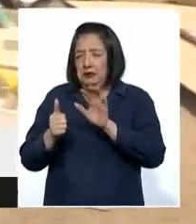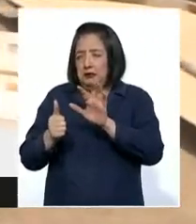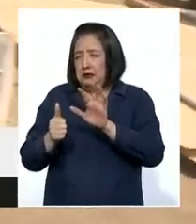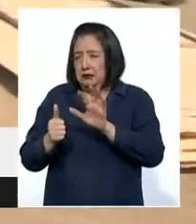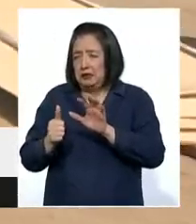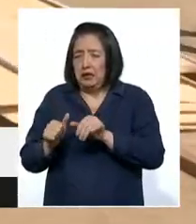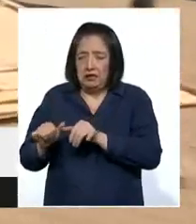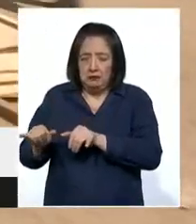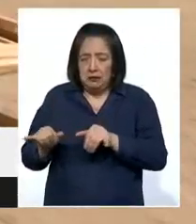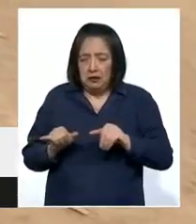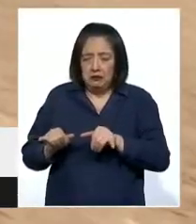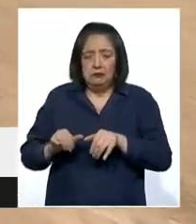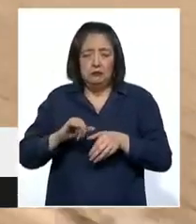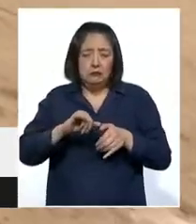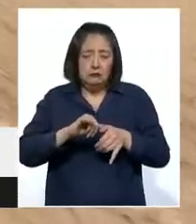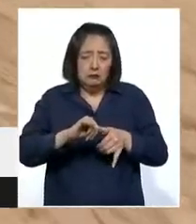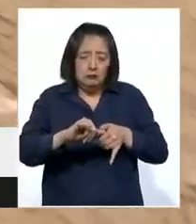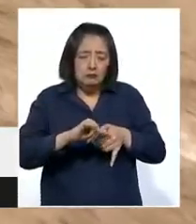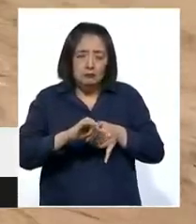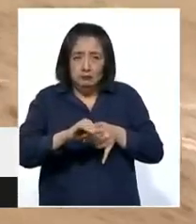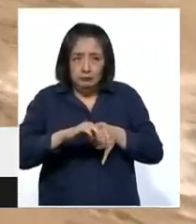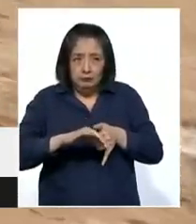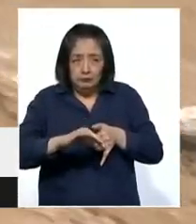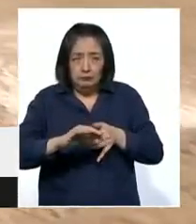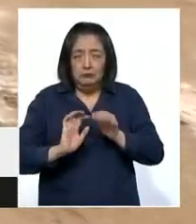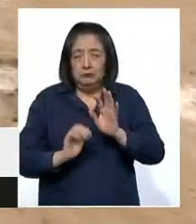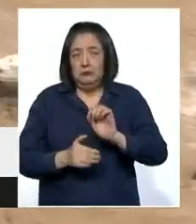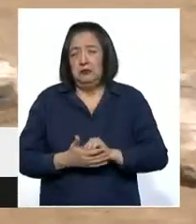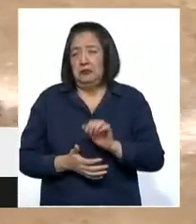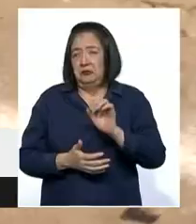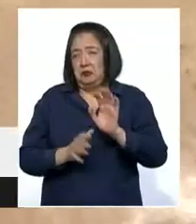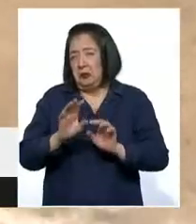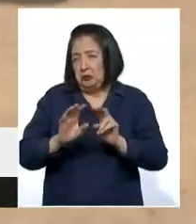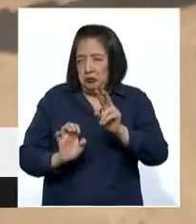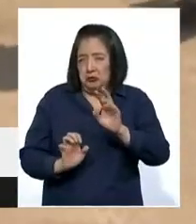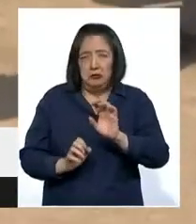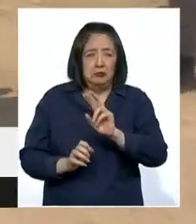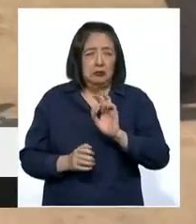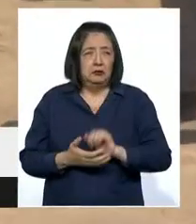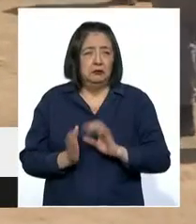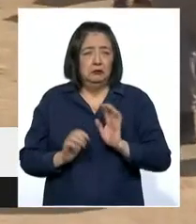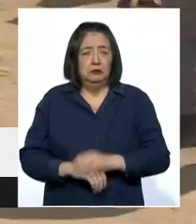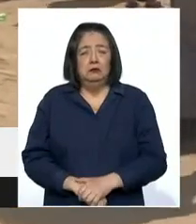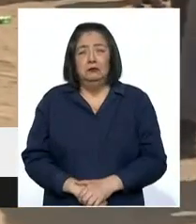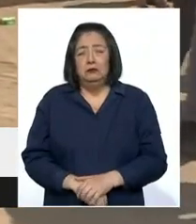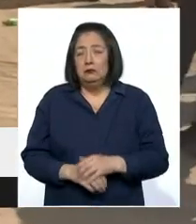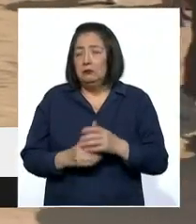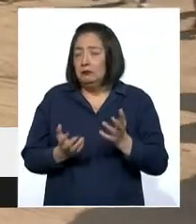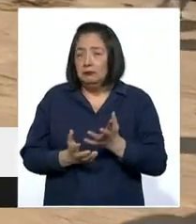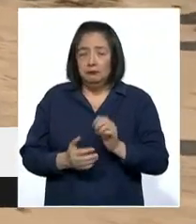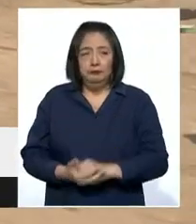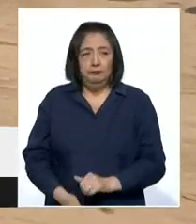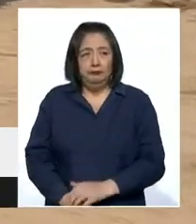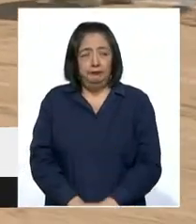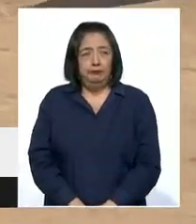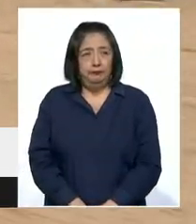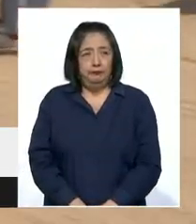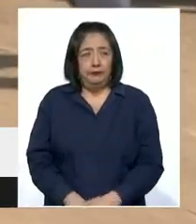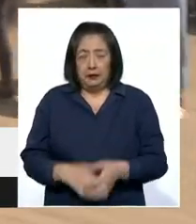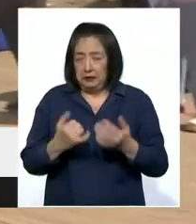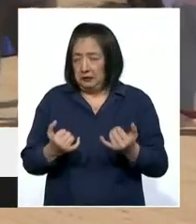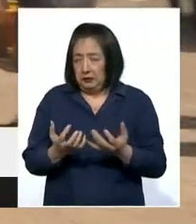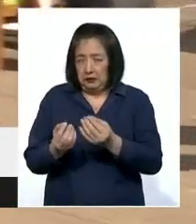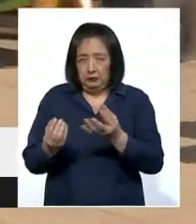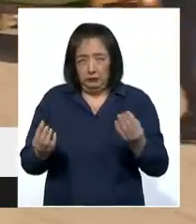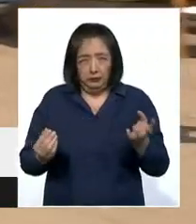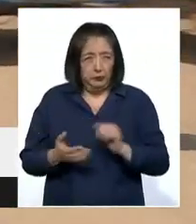en la parte delantera y más de en algunos casos doce o veinte metros la parte del fondo Tenemos